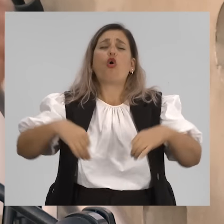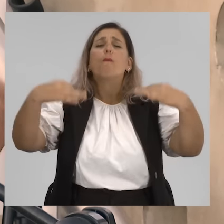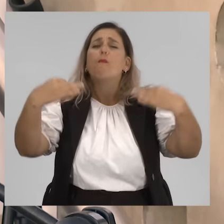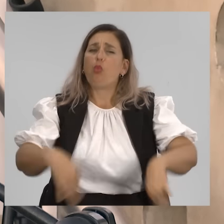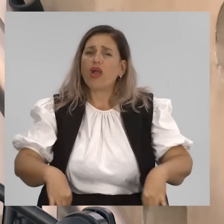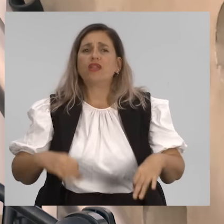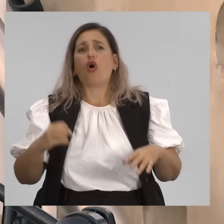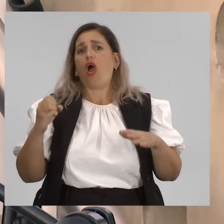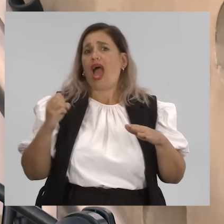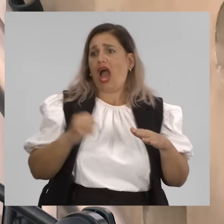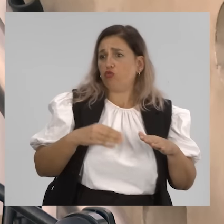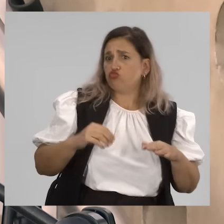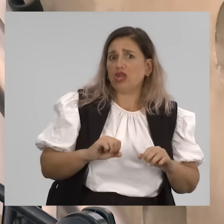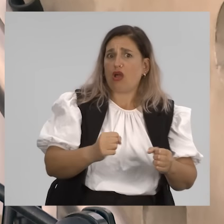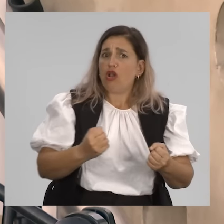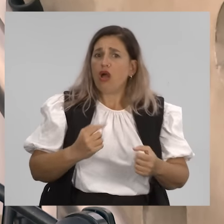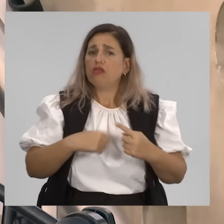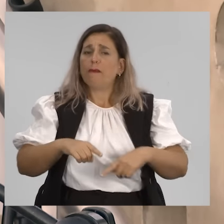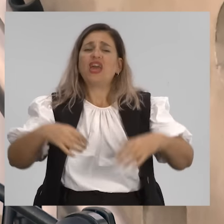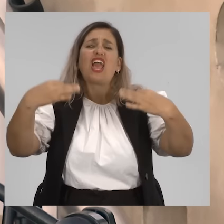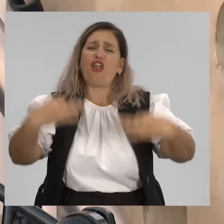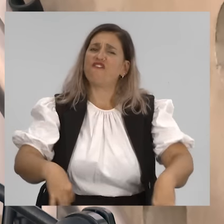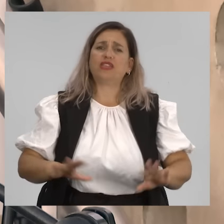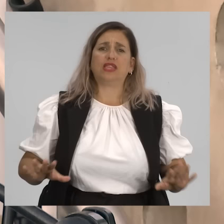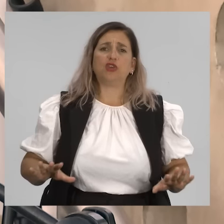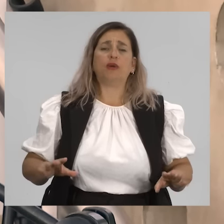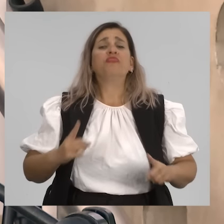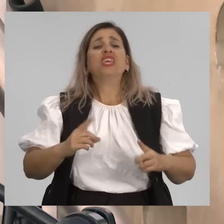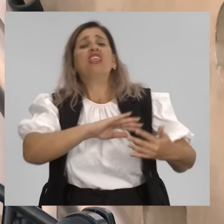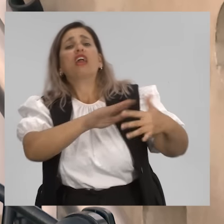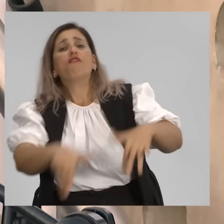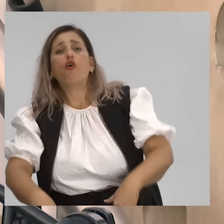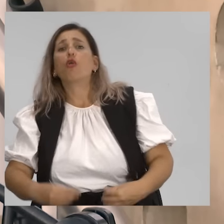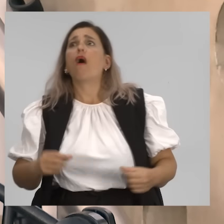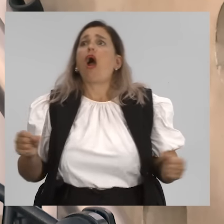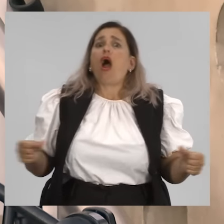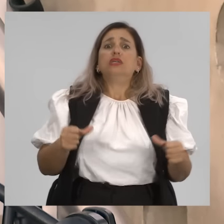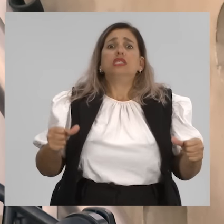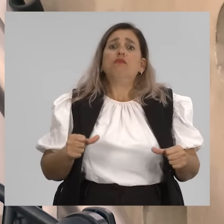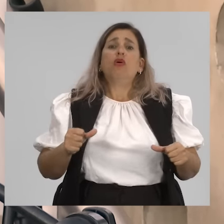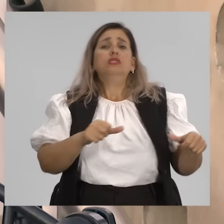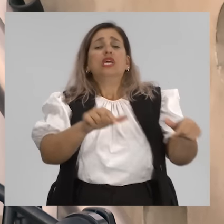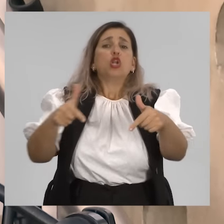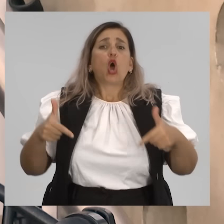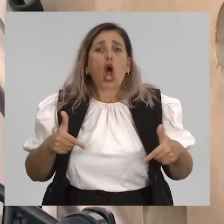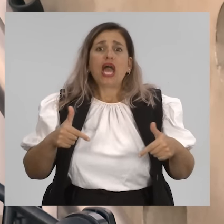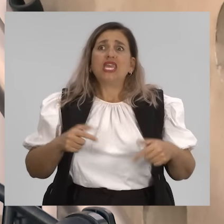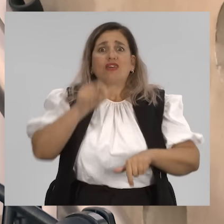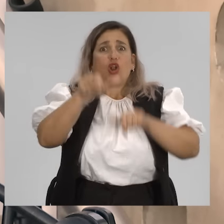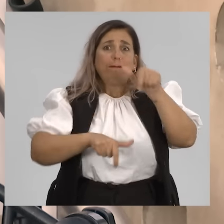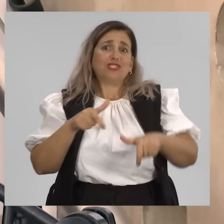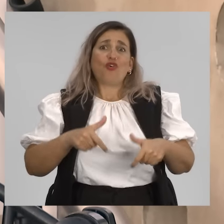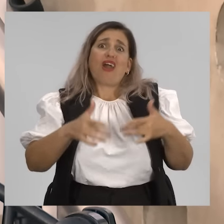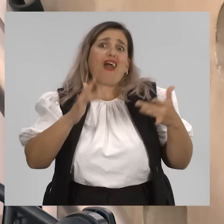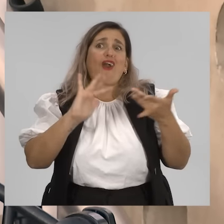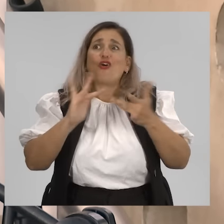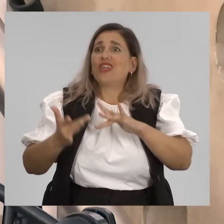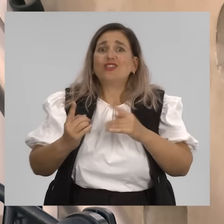eficiente, austera y efectiva. Y no hay manera de hacerlo si no estamos entre la